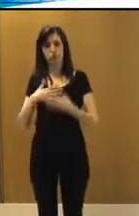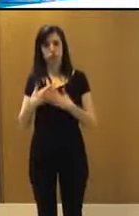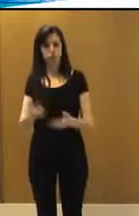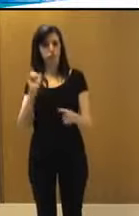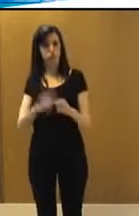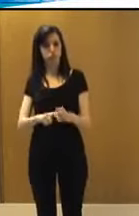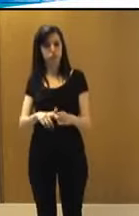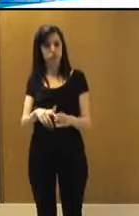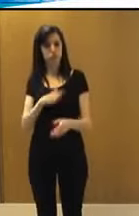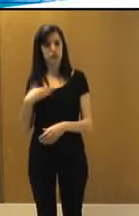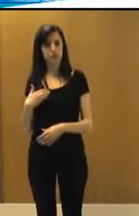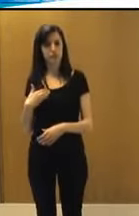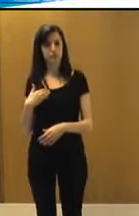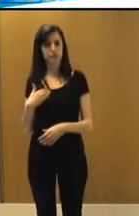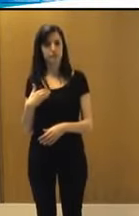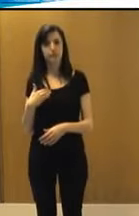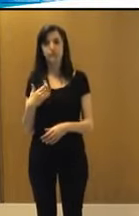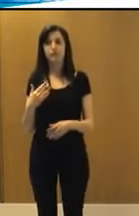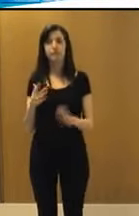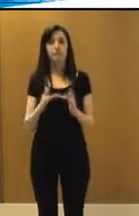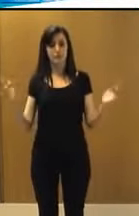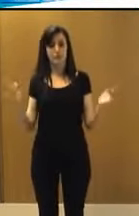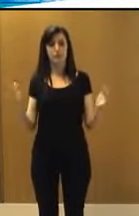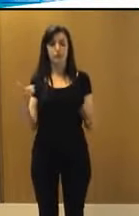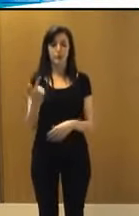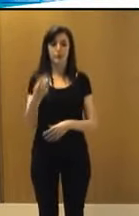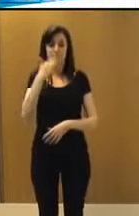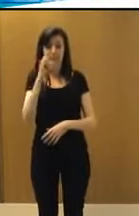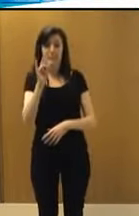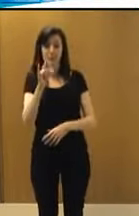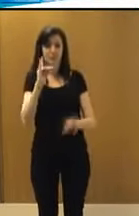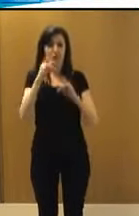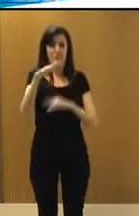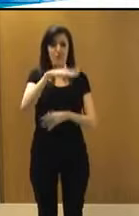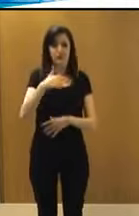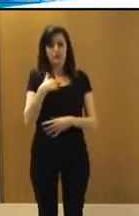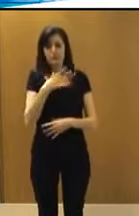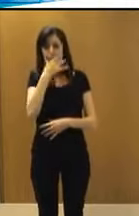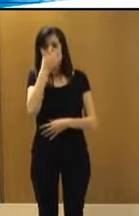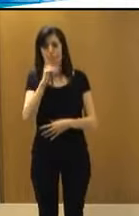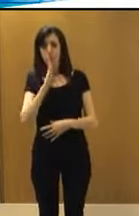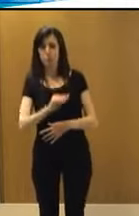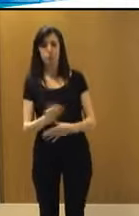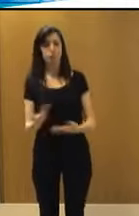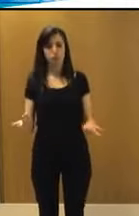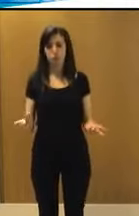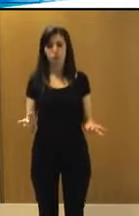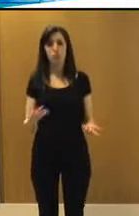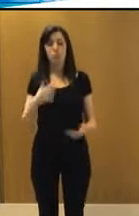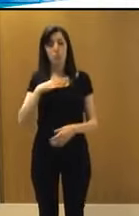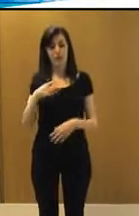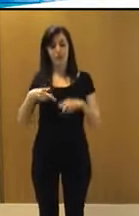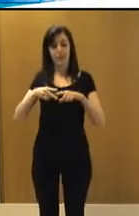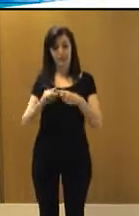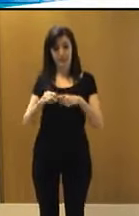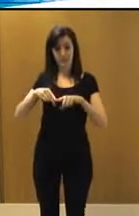que está dispuesta. Entonces, uno puede estar muy interesado, pero no sabe dónde llamar, le da corte, entonces si podemos hacer un poco